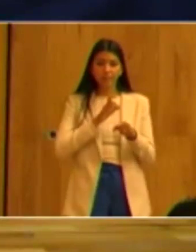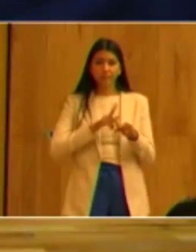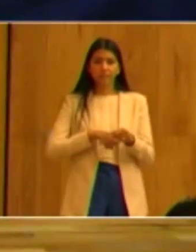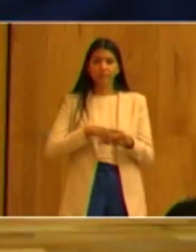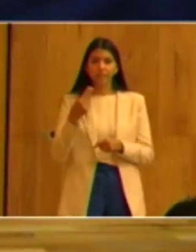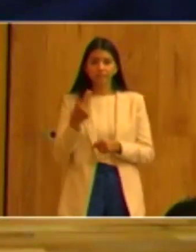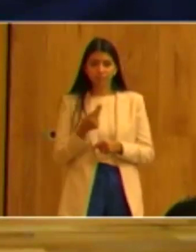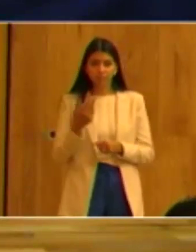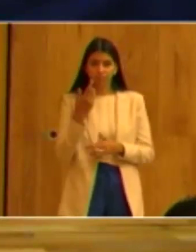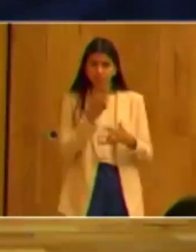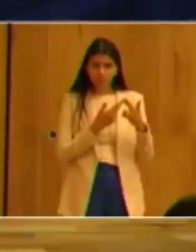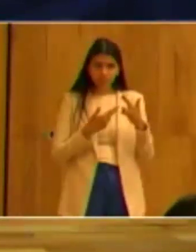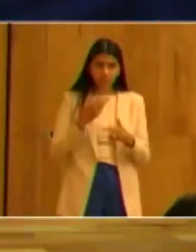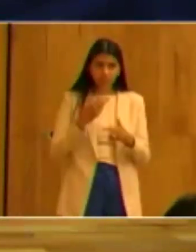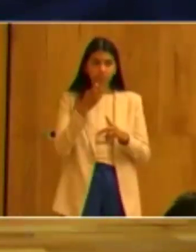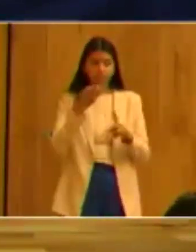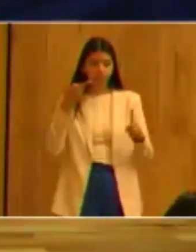que analizarse desde esa